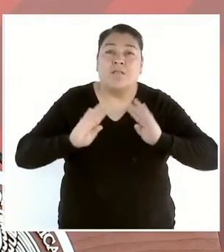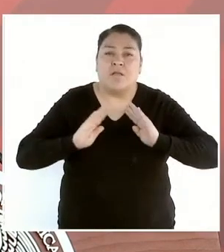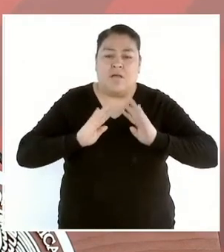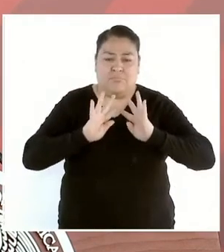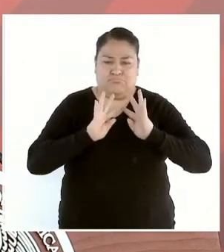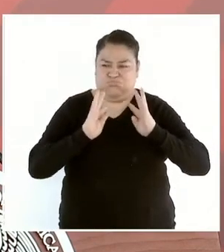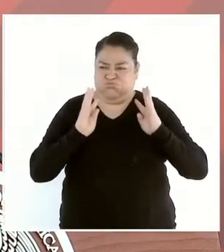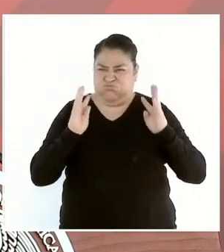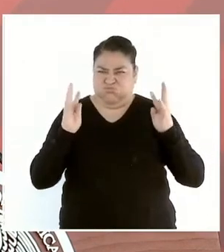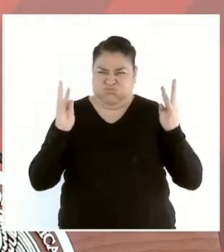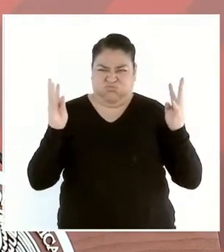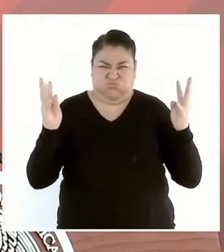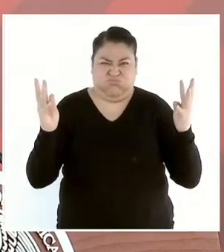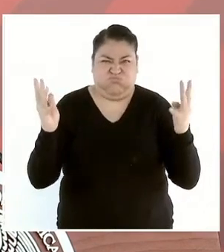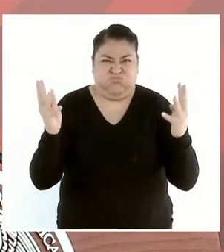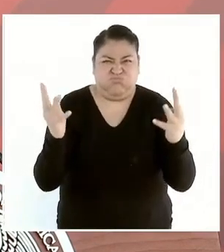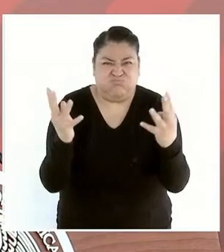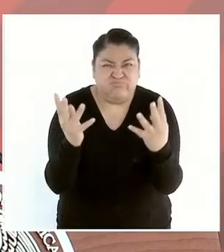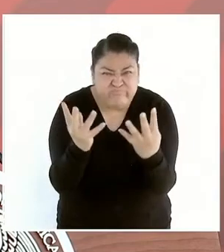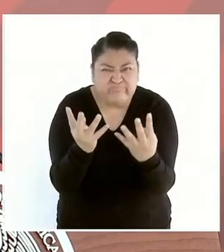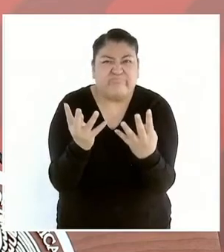en nuestro territorio